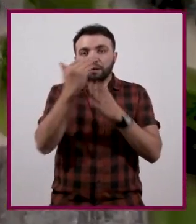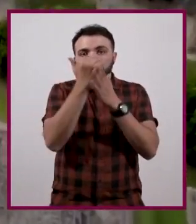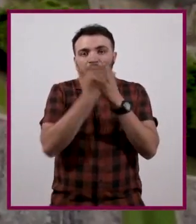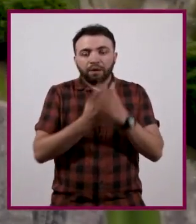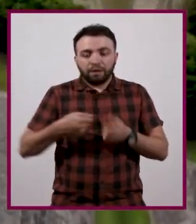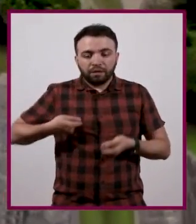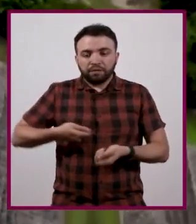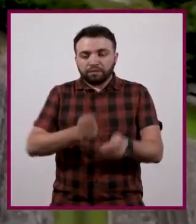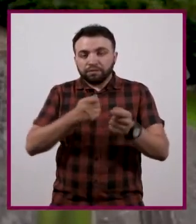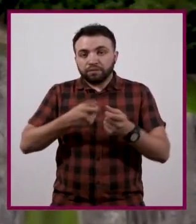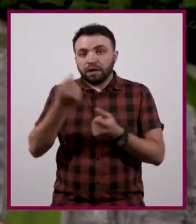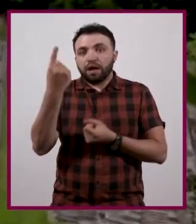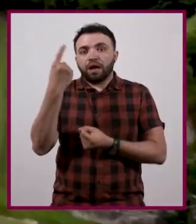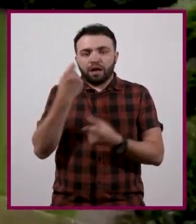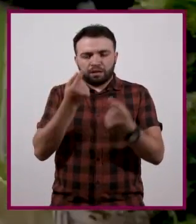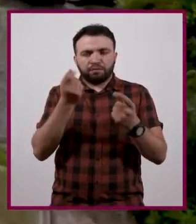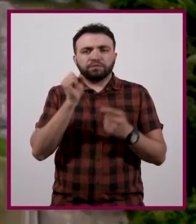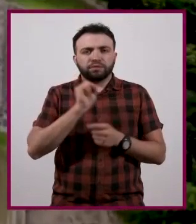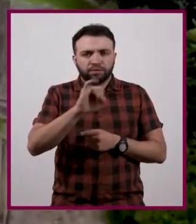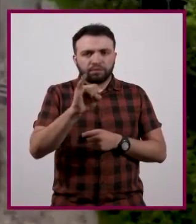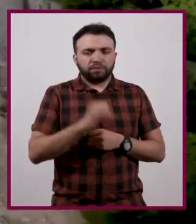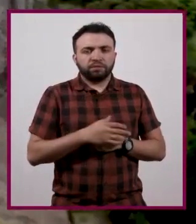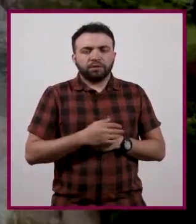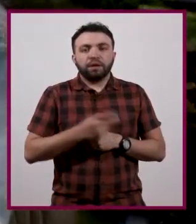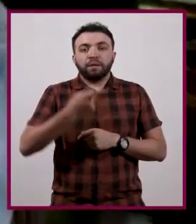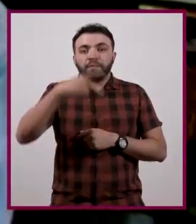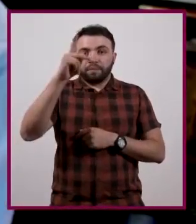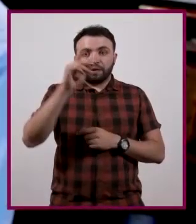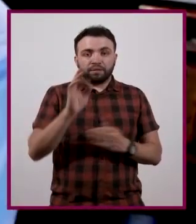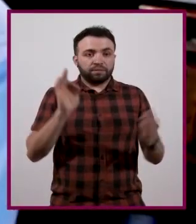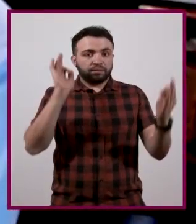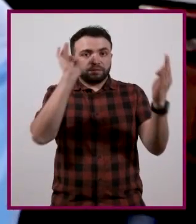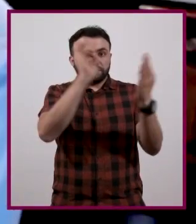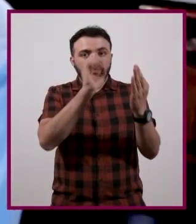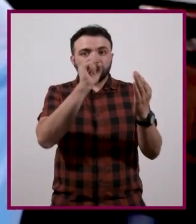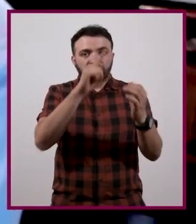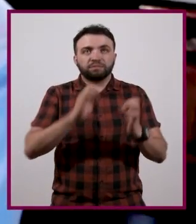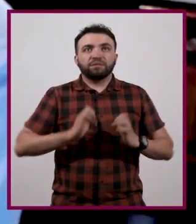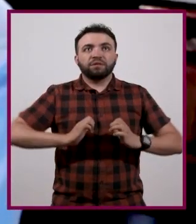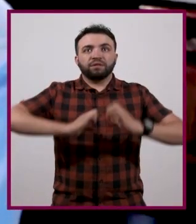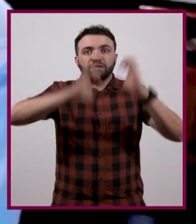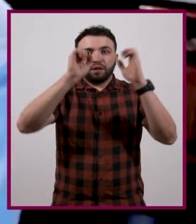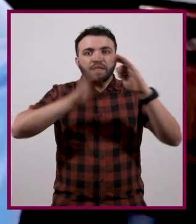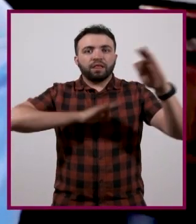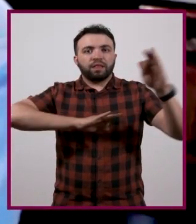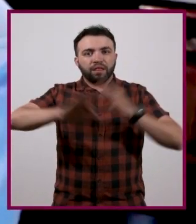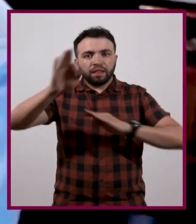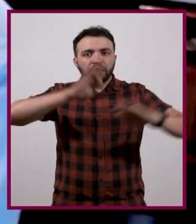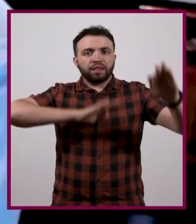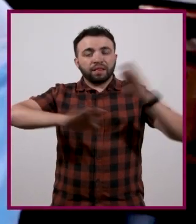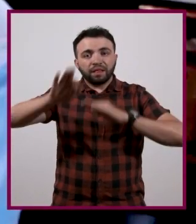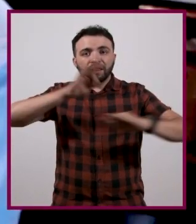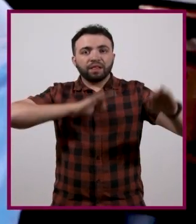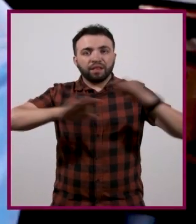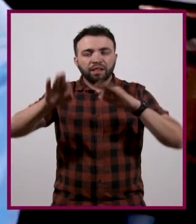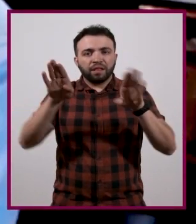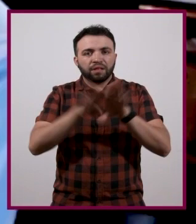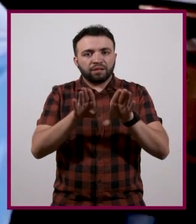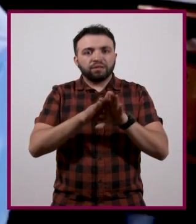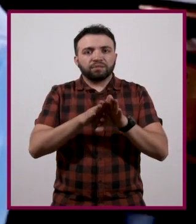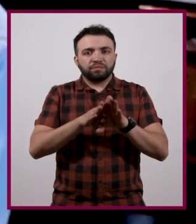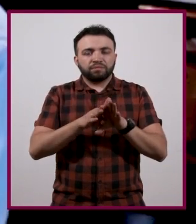hemos excavado. Algunas sí, pero frente a la gran proporción de edificios que se han trabajado en el área